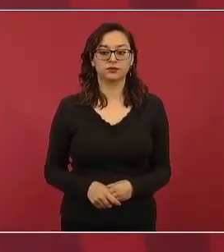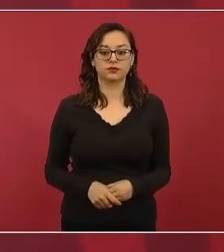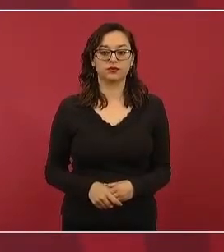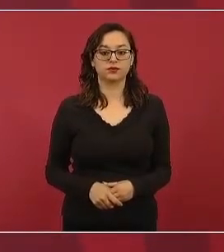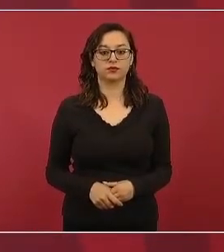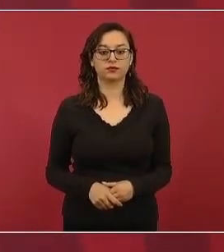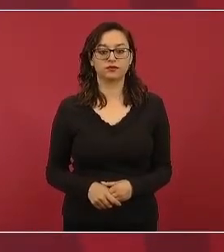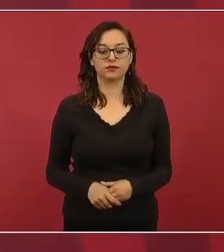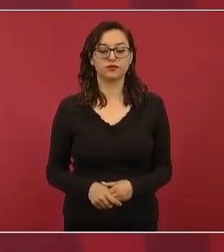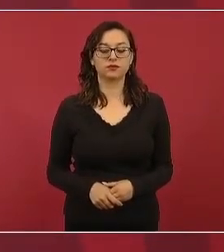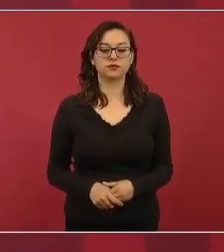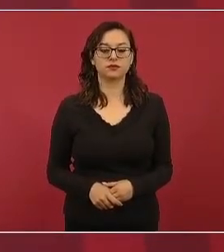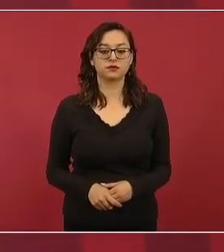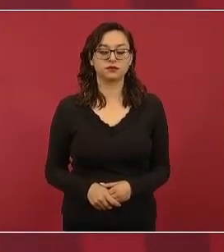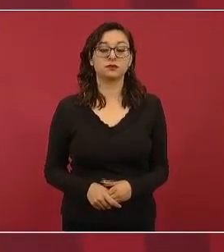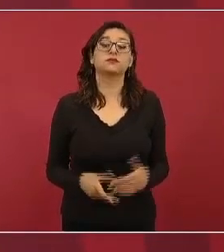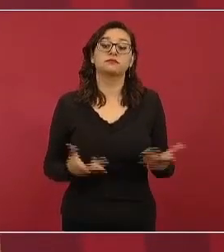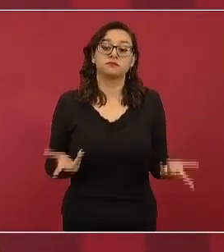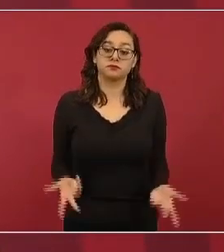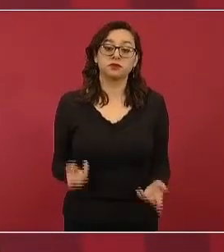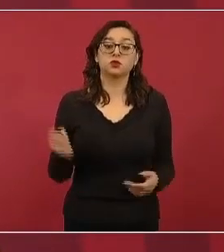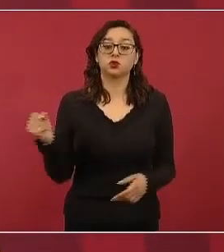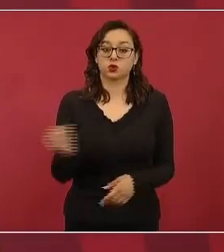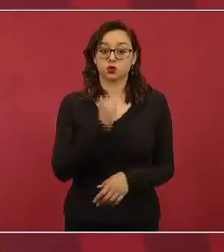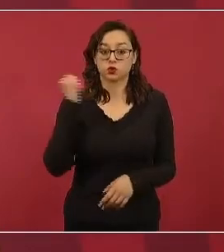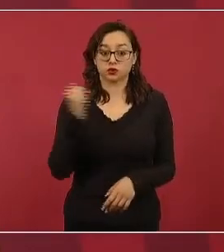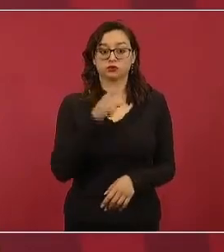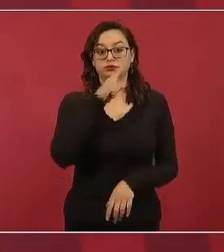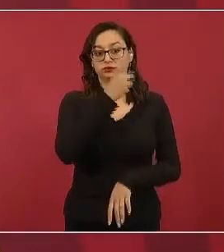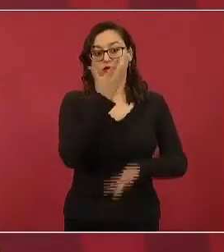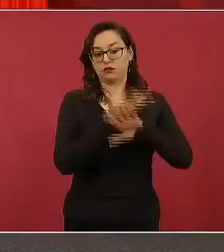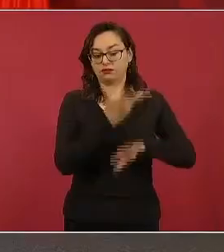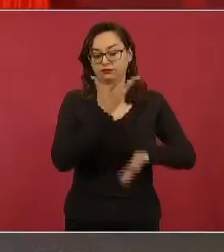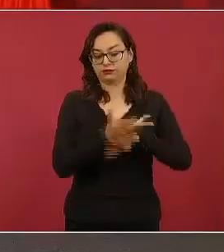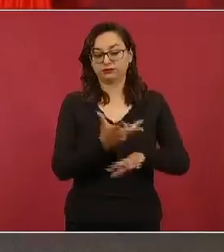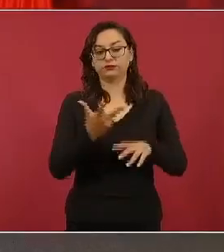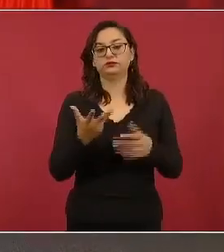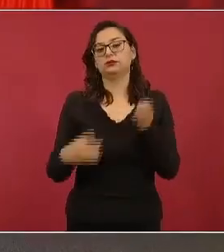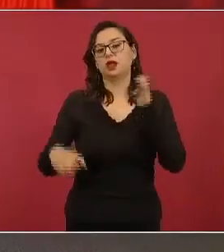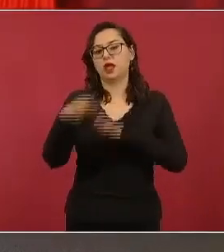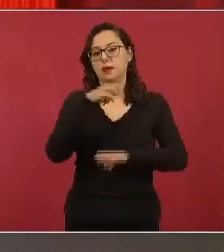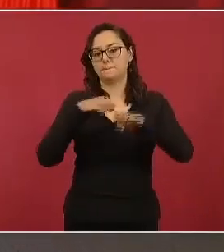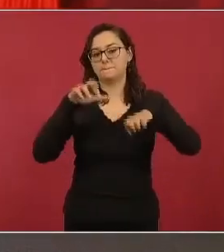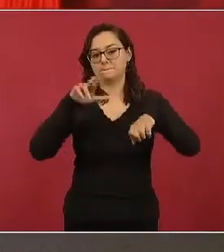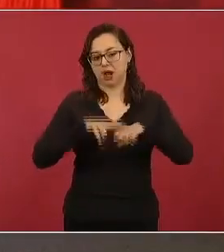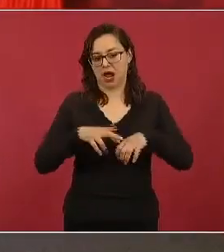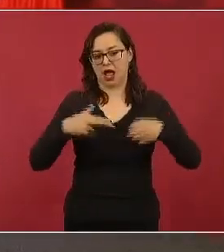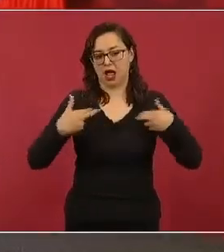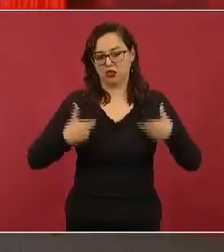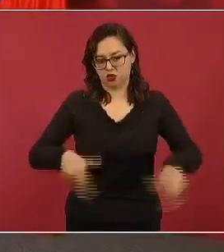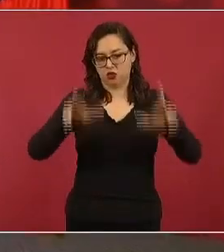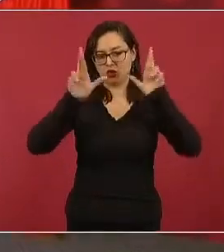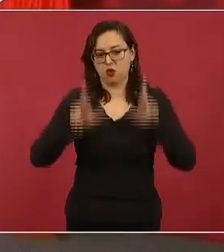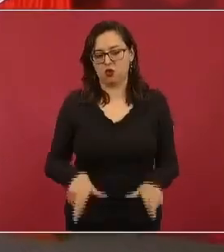el señor Kerry, el embajador Ken Salazar, han ayudado mucho,